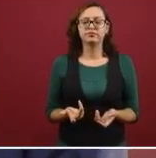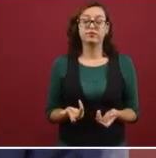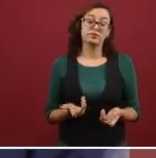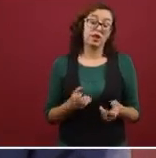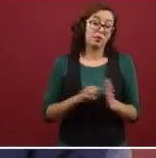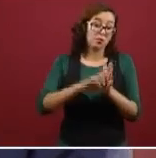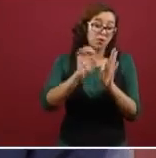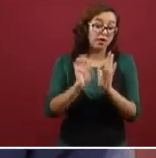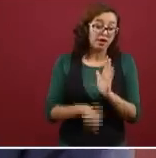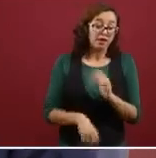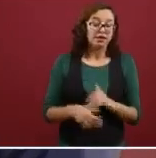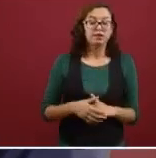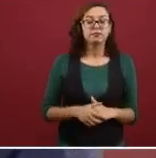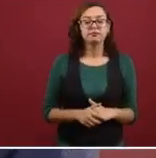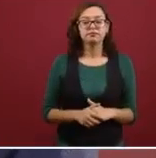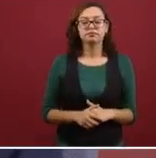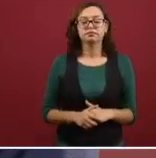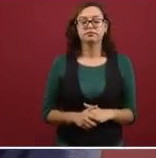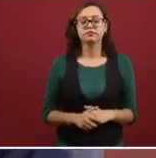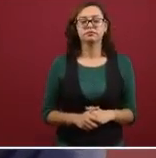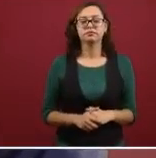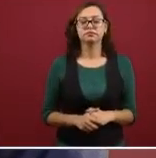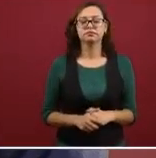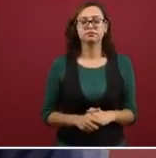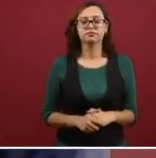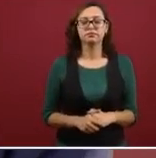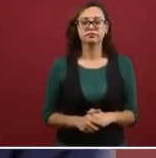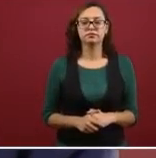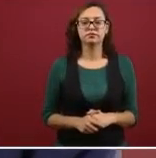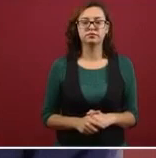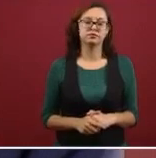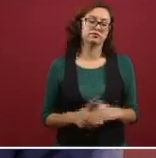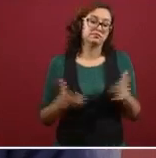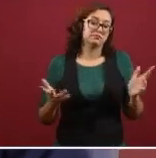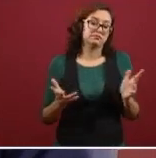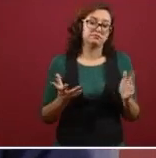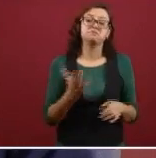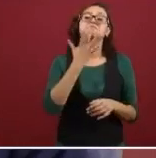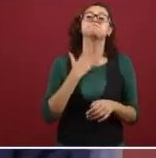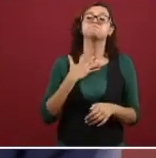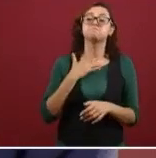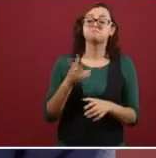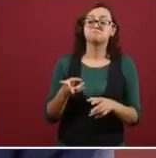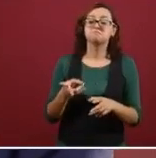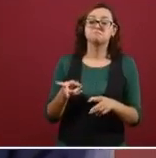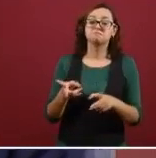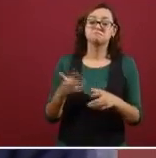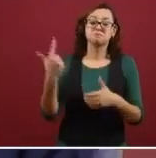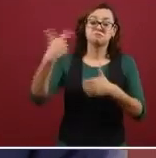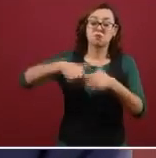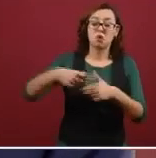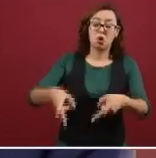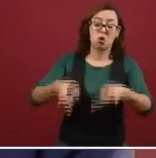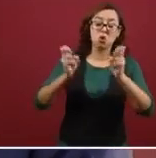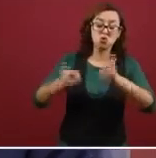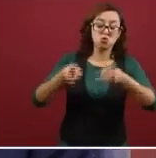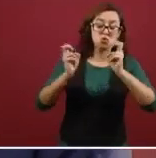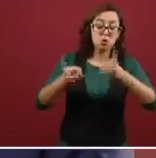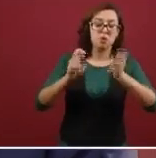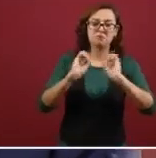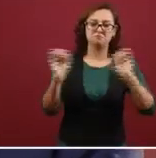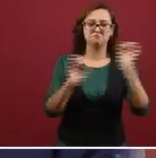que con no permitir el robo de gasolinas, se calcula un